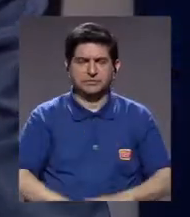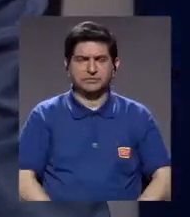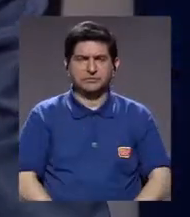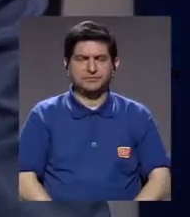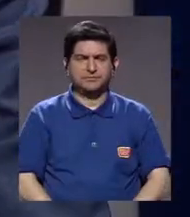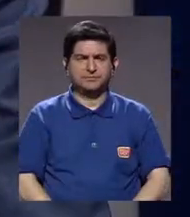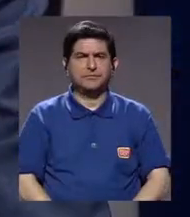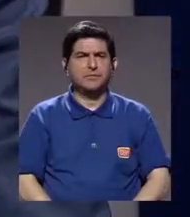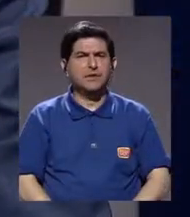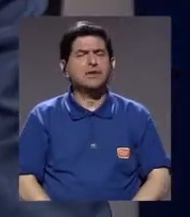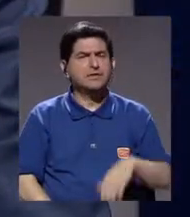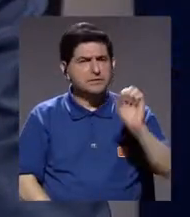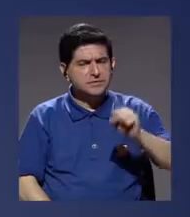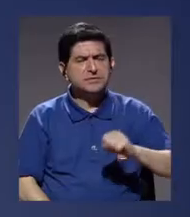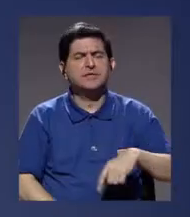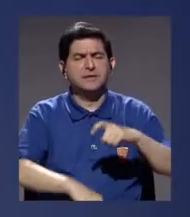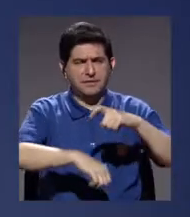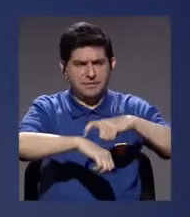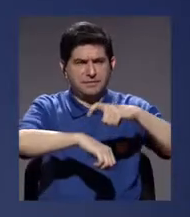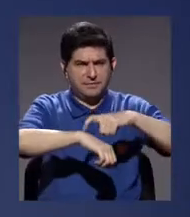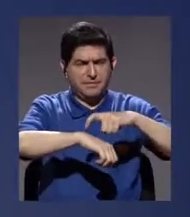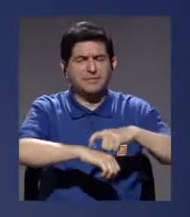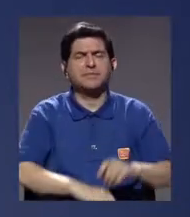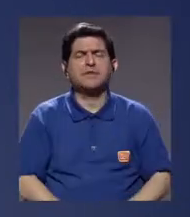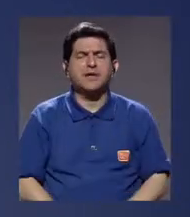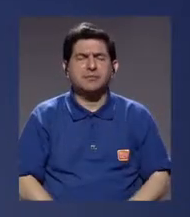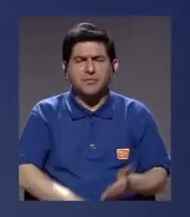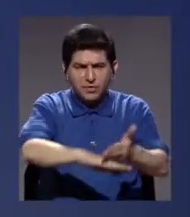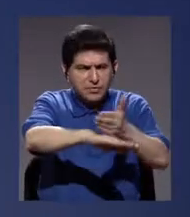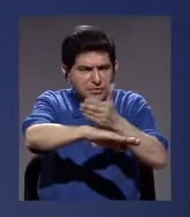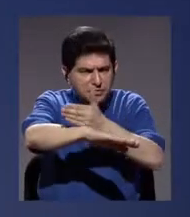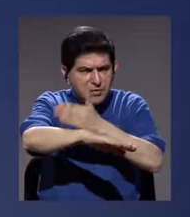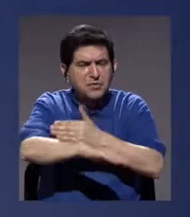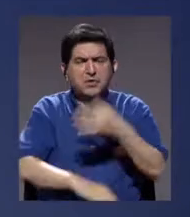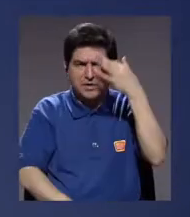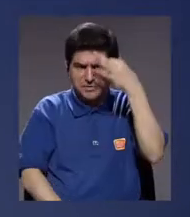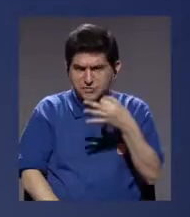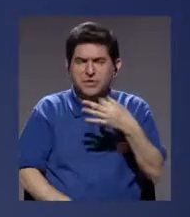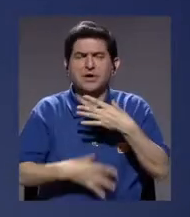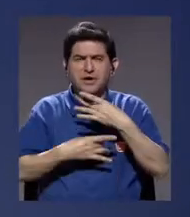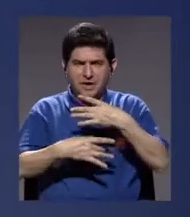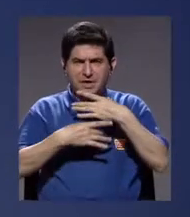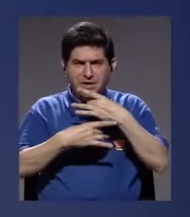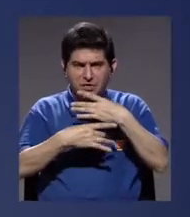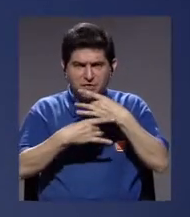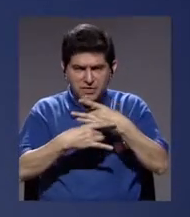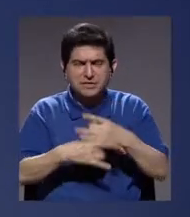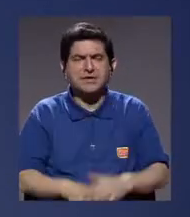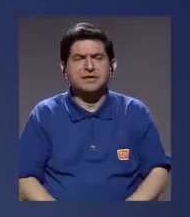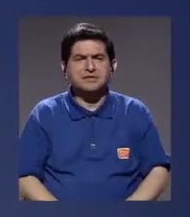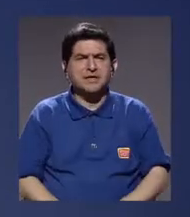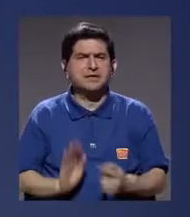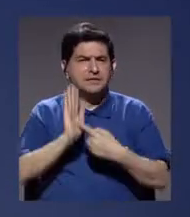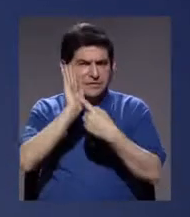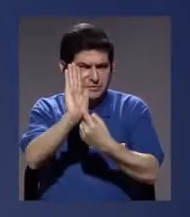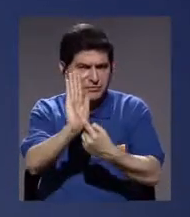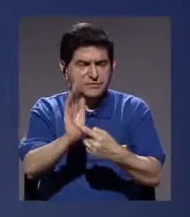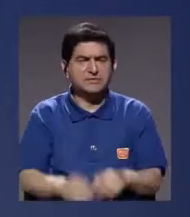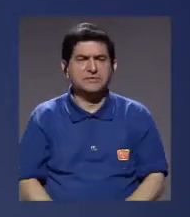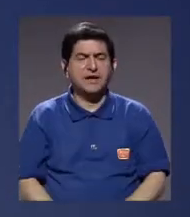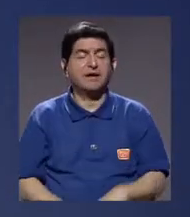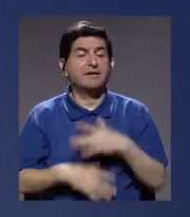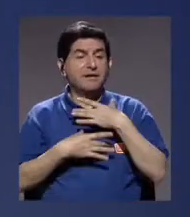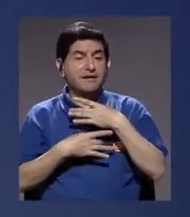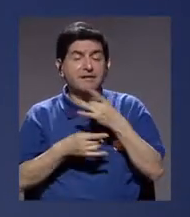un buen porcentaje a la hora de ir creciendo. Sí. Y algo muy, muy interesante que creo que merece la pena destacar y que es